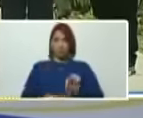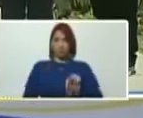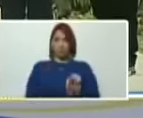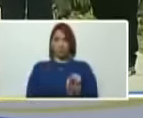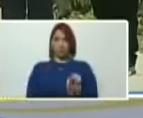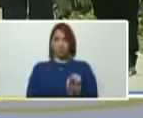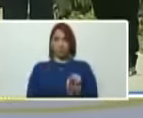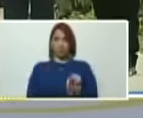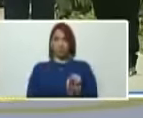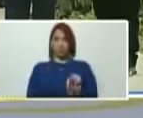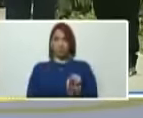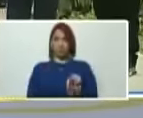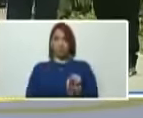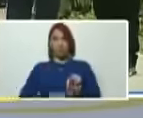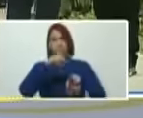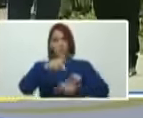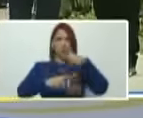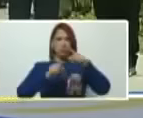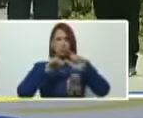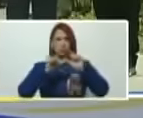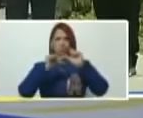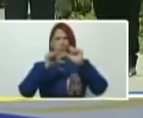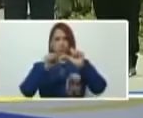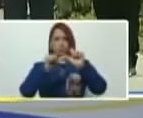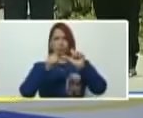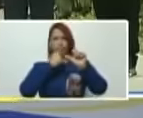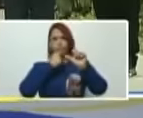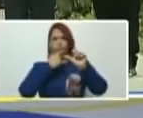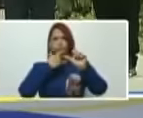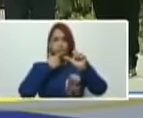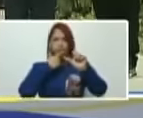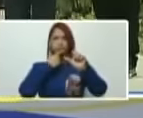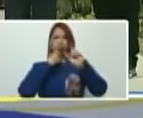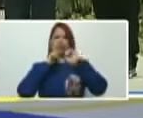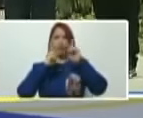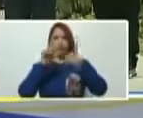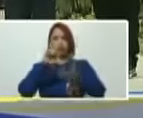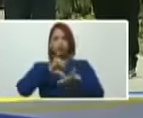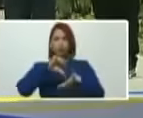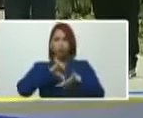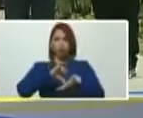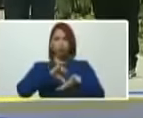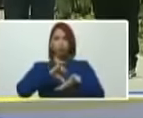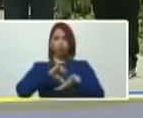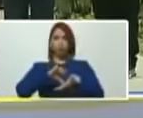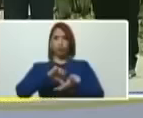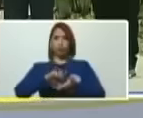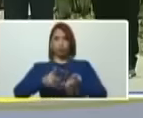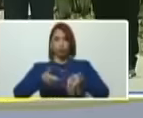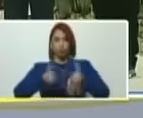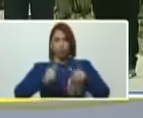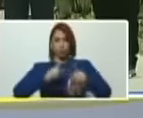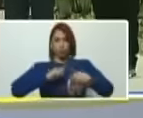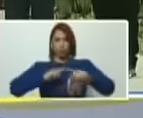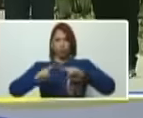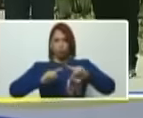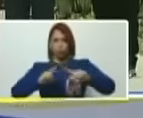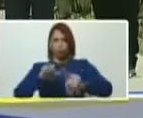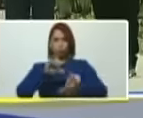en estos planes para continuar el embellecimiento de la ciudad, la activación de la